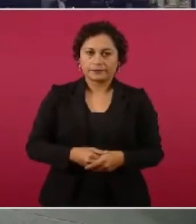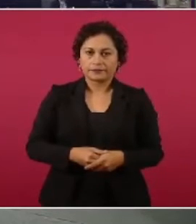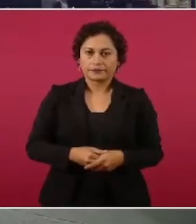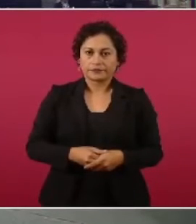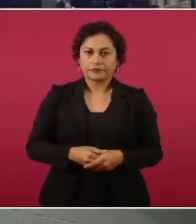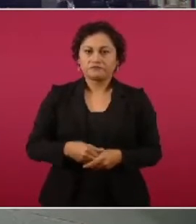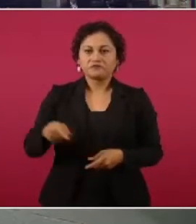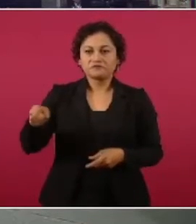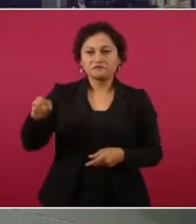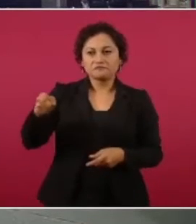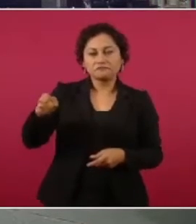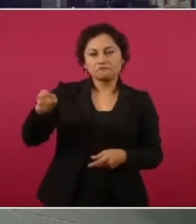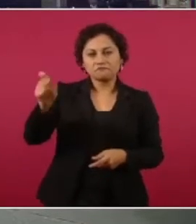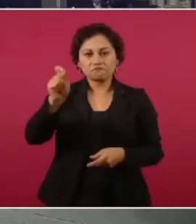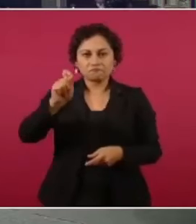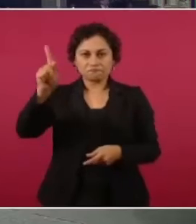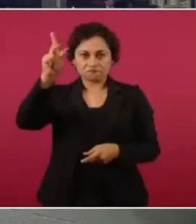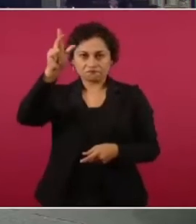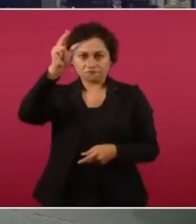intelectuales orgánicos